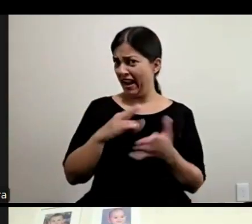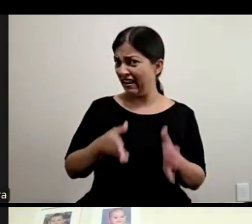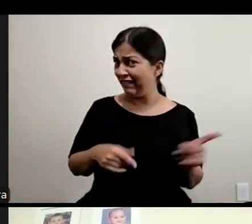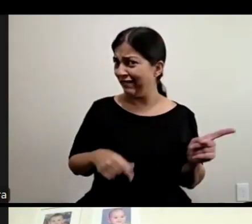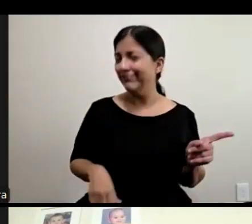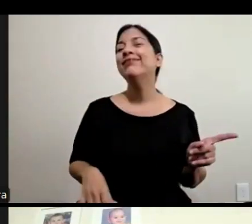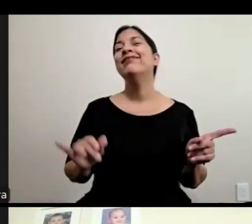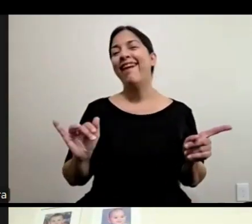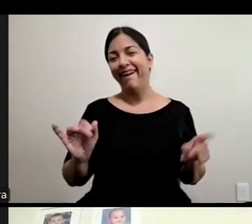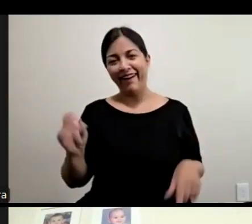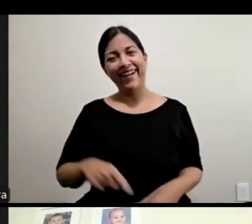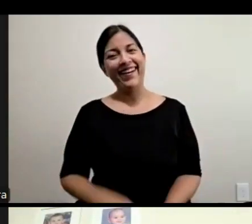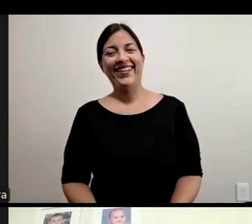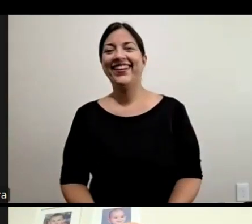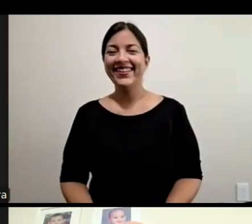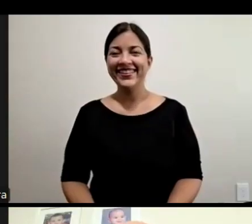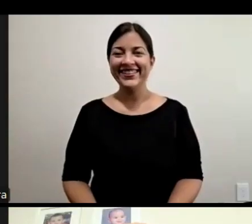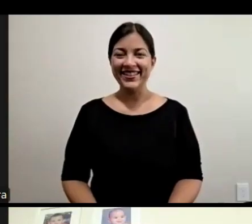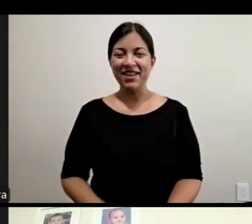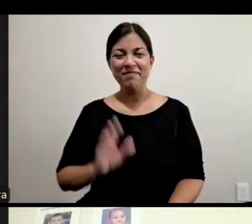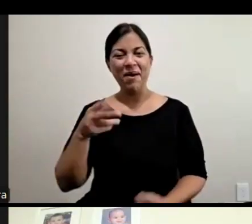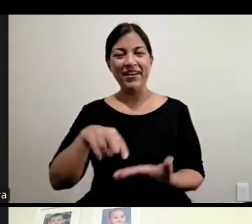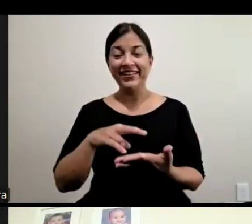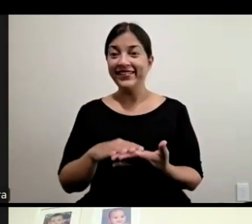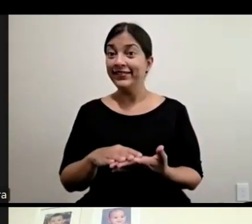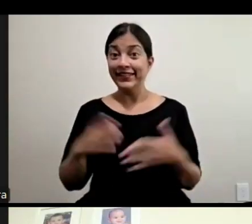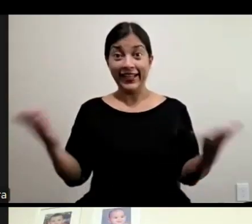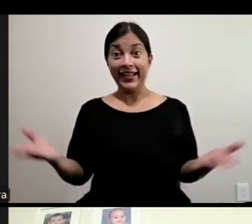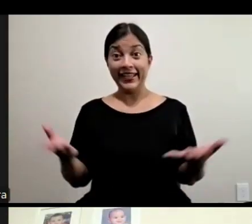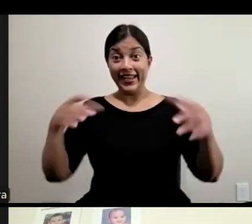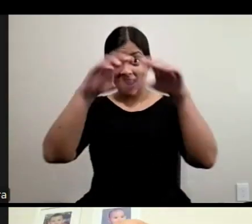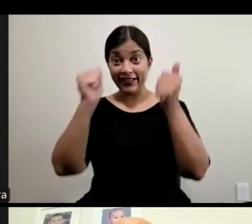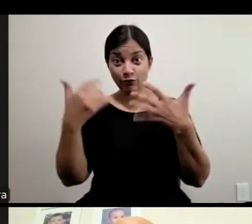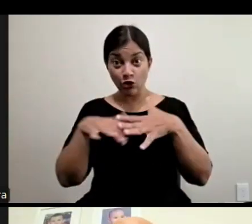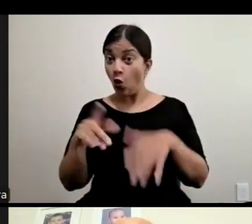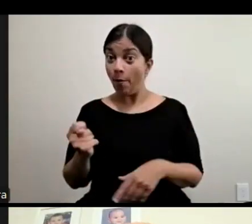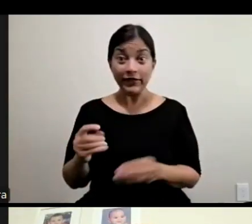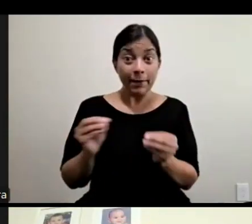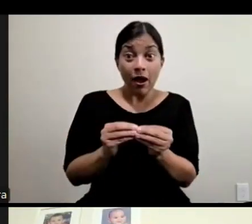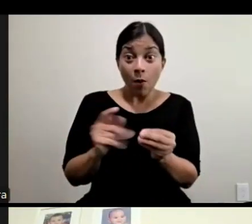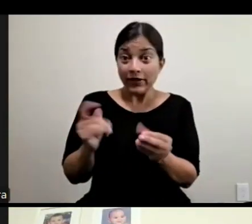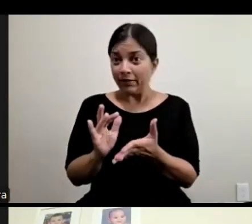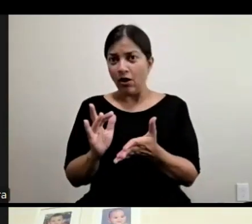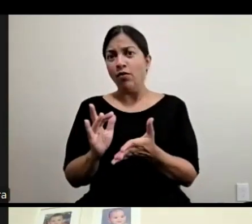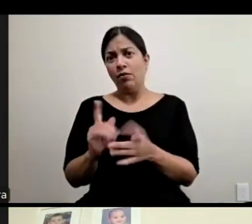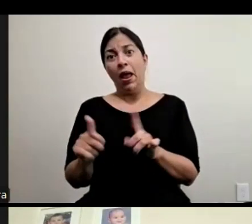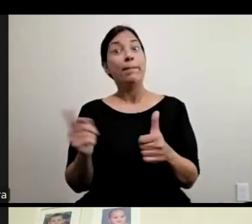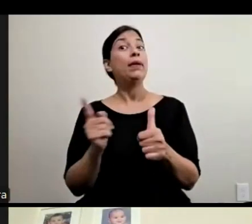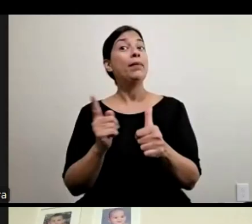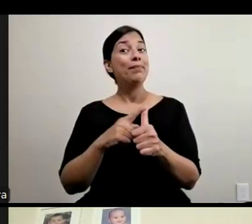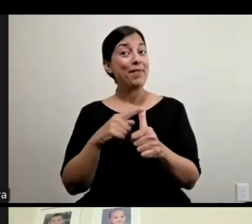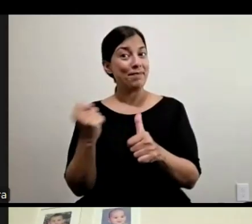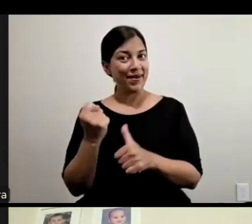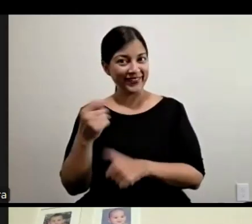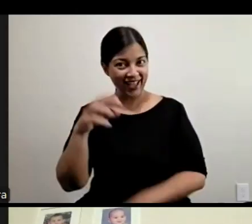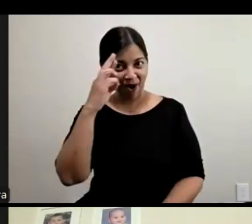por si acaso. Vamos a bailar. Mira, aquí es que estamos en Arte Fusión, un martes más, un martes menos, un martes, pero el primer martes de